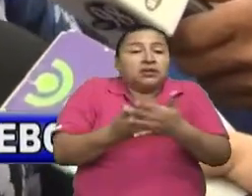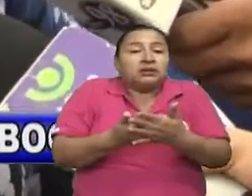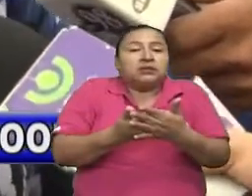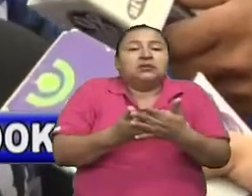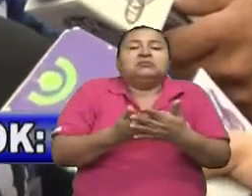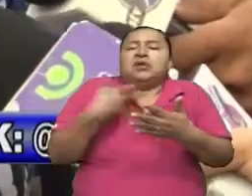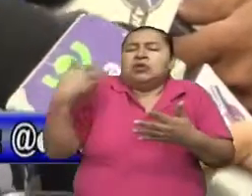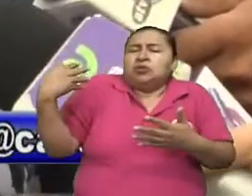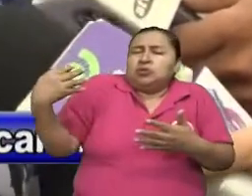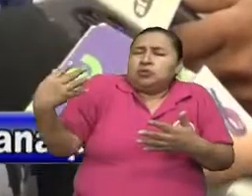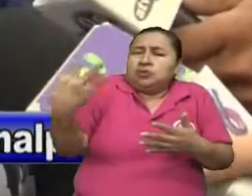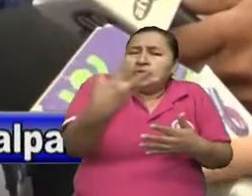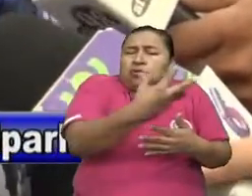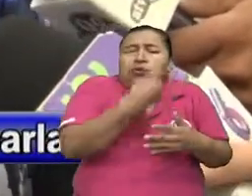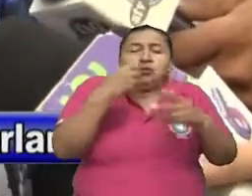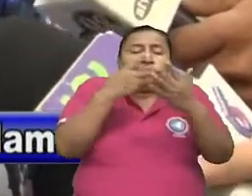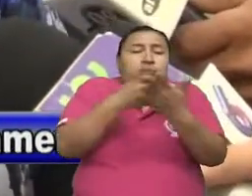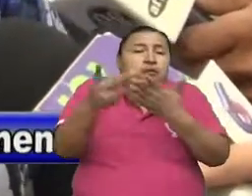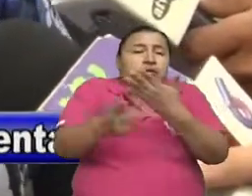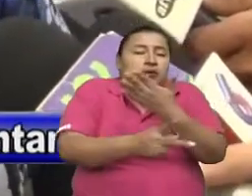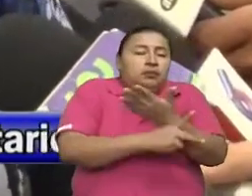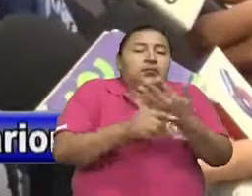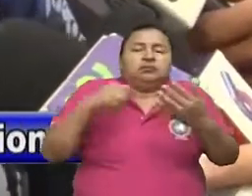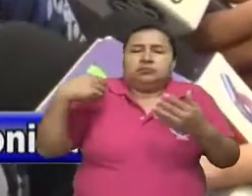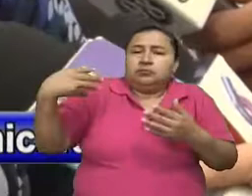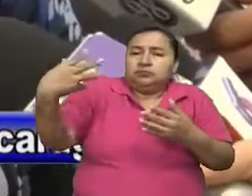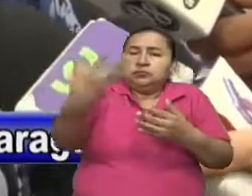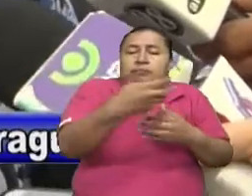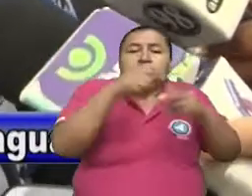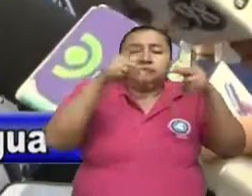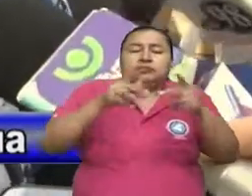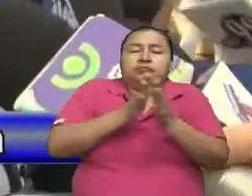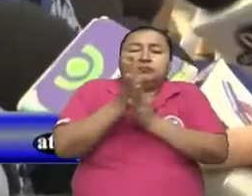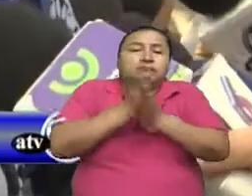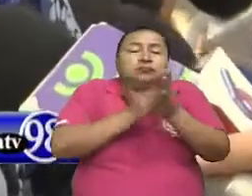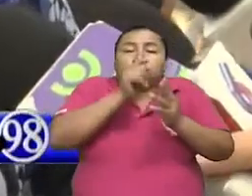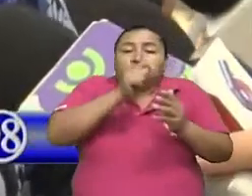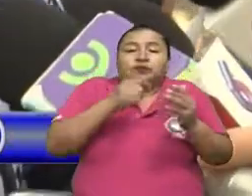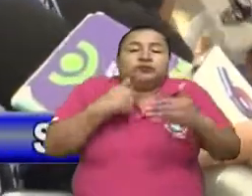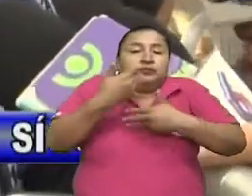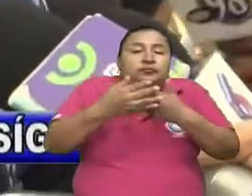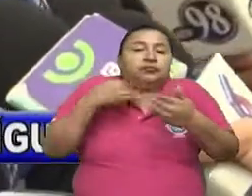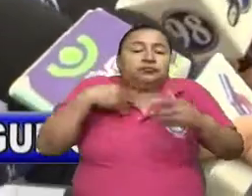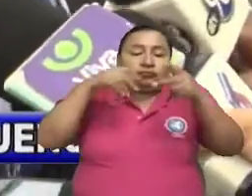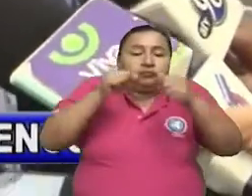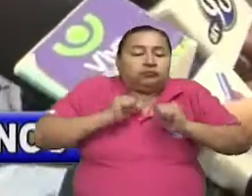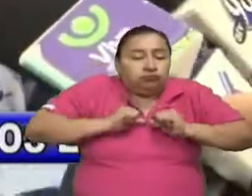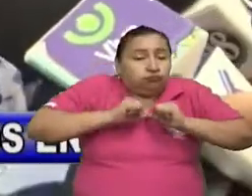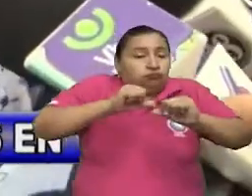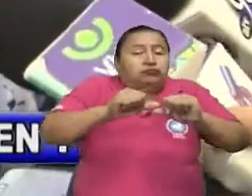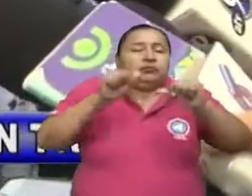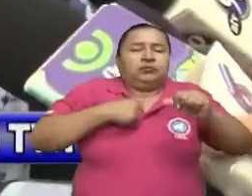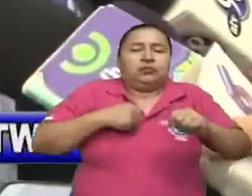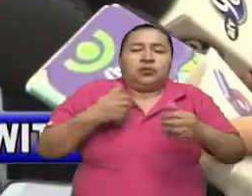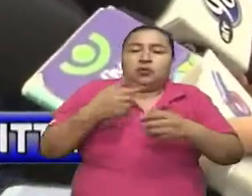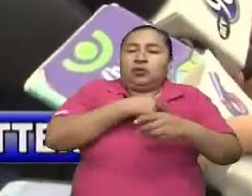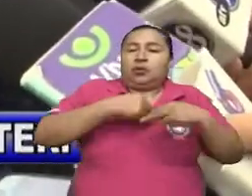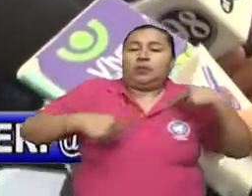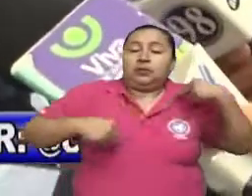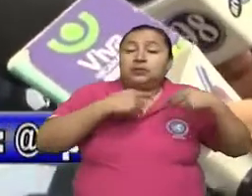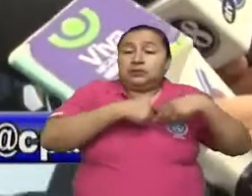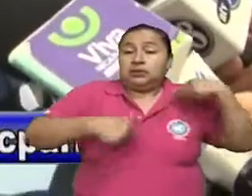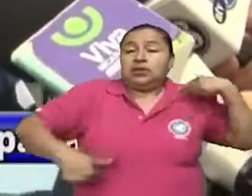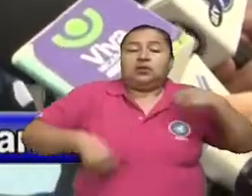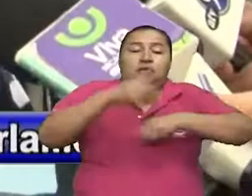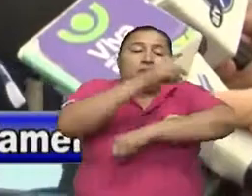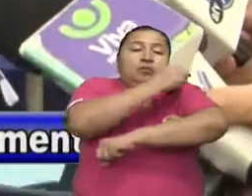a todos los programas, a todo ese legado que le está dando continuidad nuestro presidente, el comandante Daniel